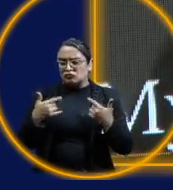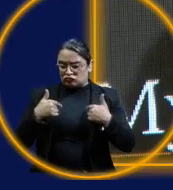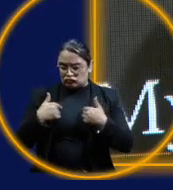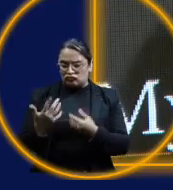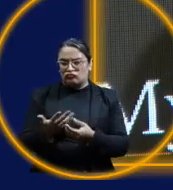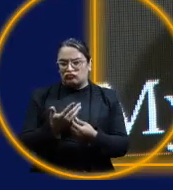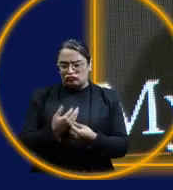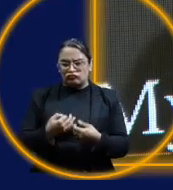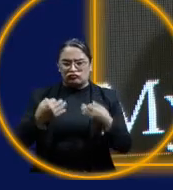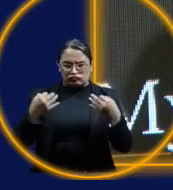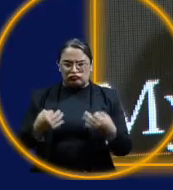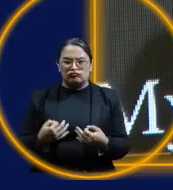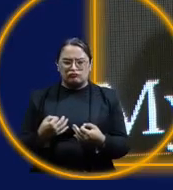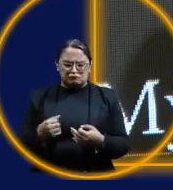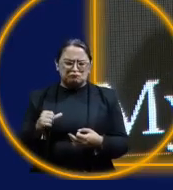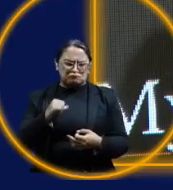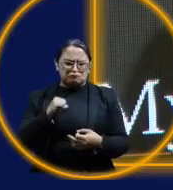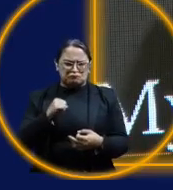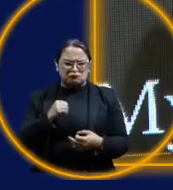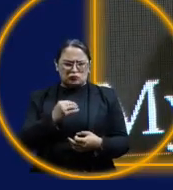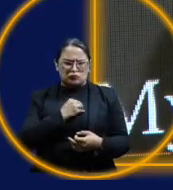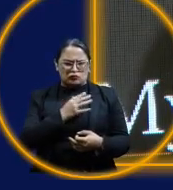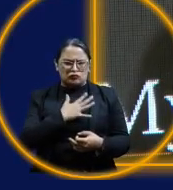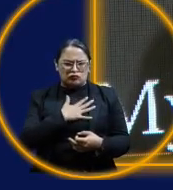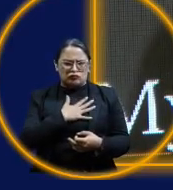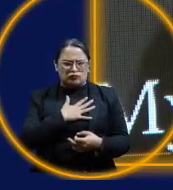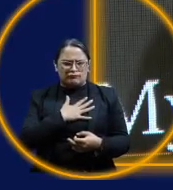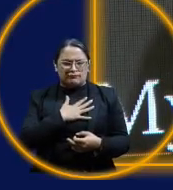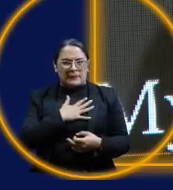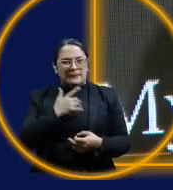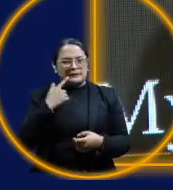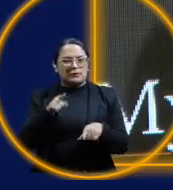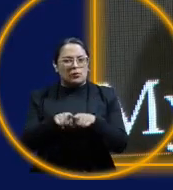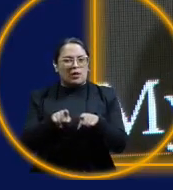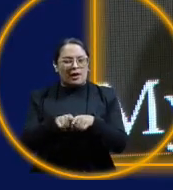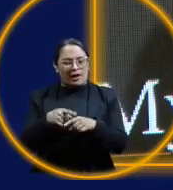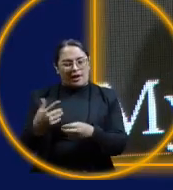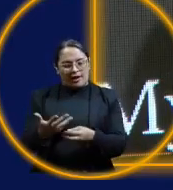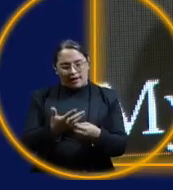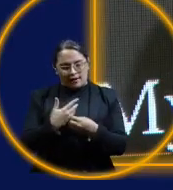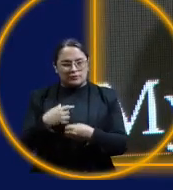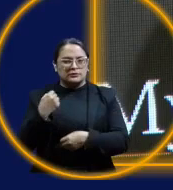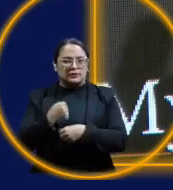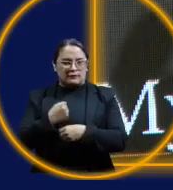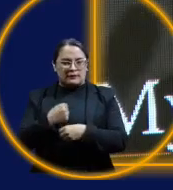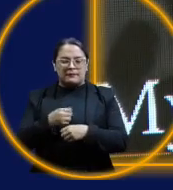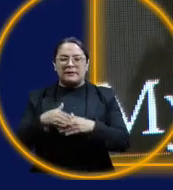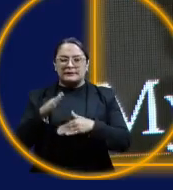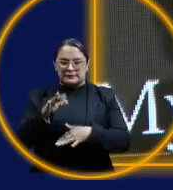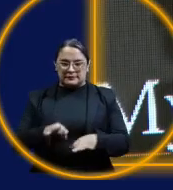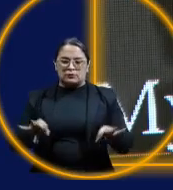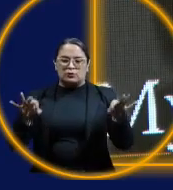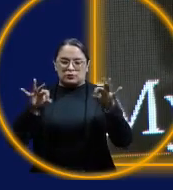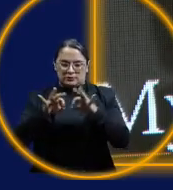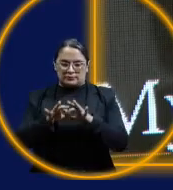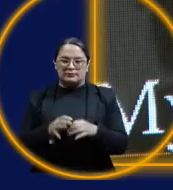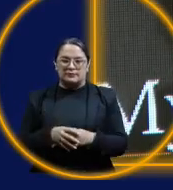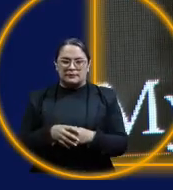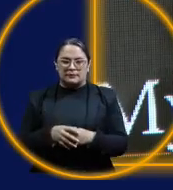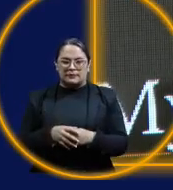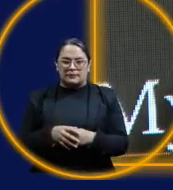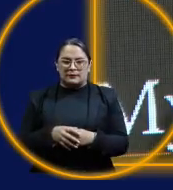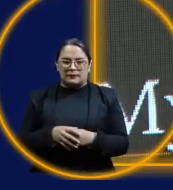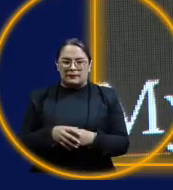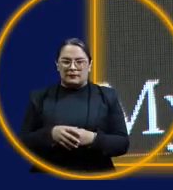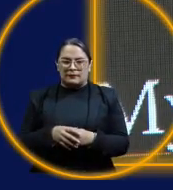siento que realmente tengo la oportunidad de tener el artista con el que estoy trabajando porque sé que importante es tenerlo entre mis brazos encuentras por